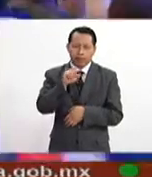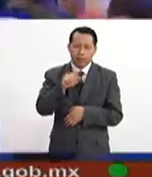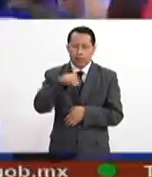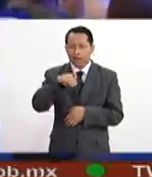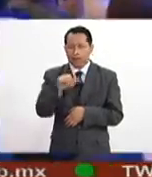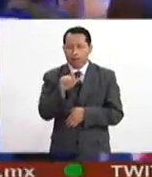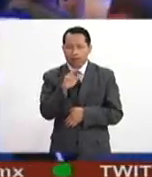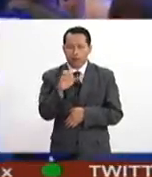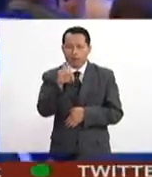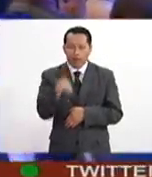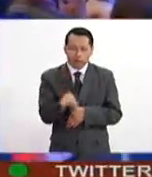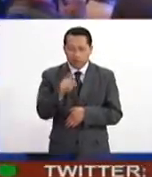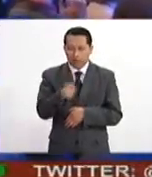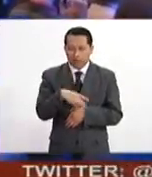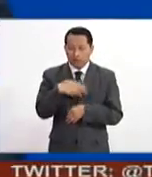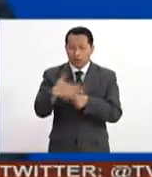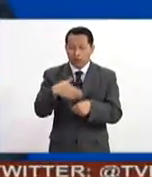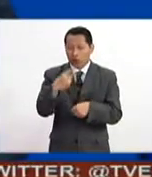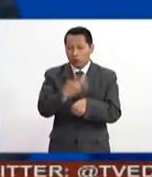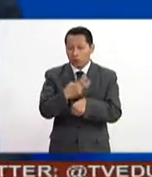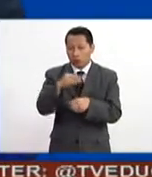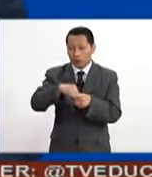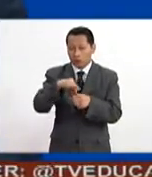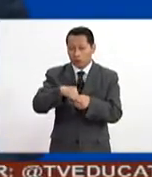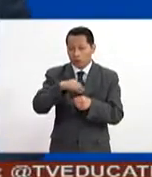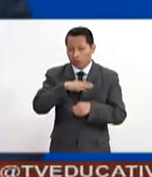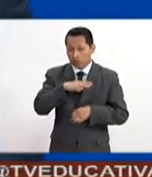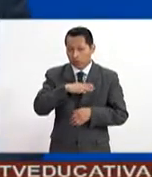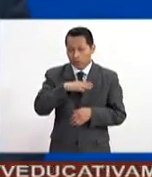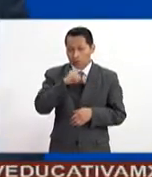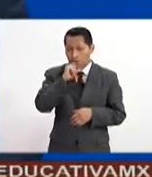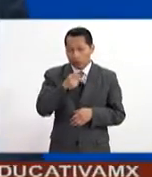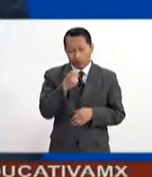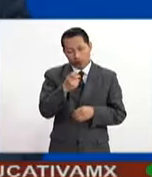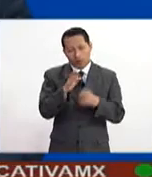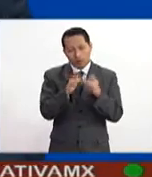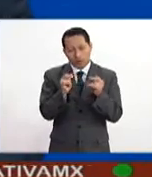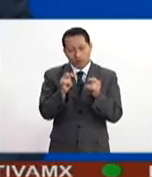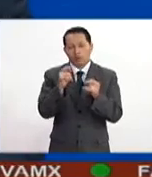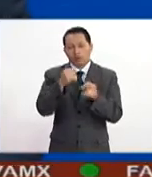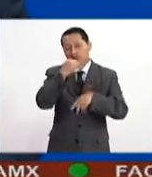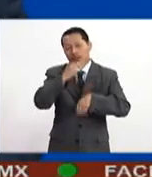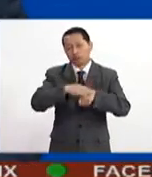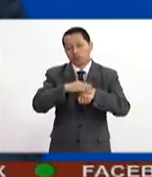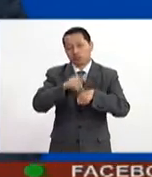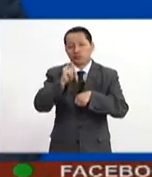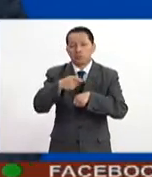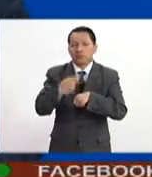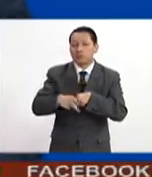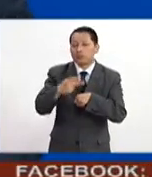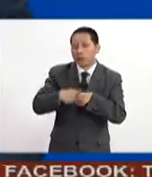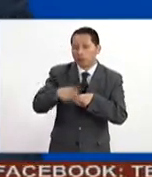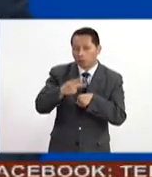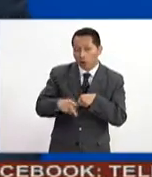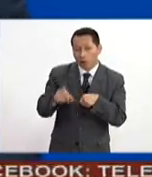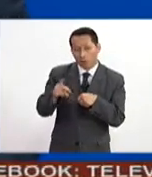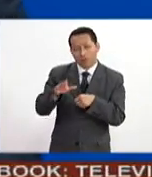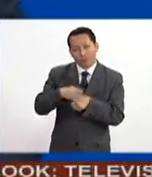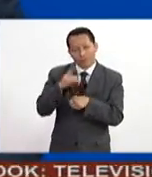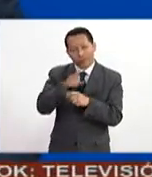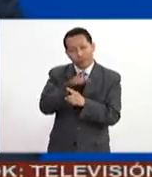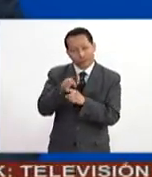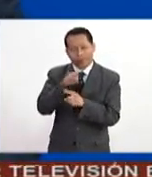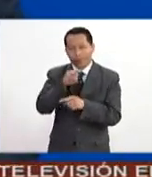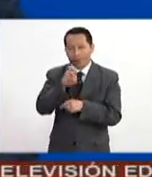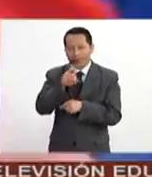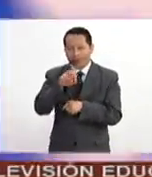Macron de cara a la segunda vuelta de las elecciones presidenciales allá en Francia. Advirtió sobre los riesgos de decantarse por